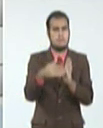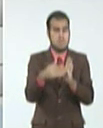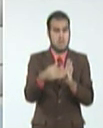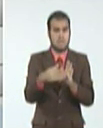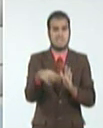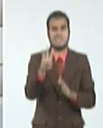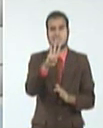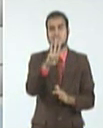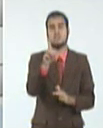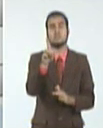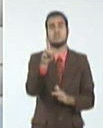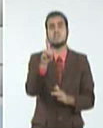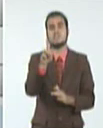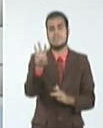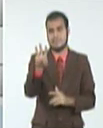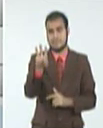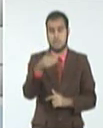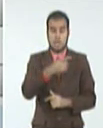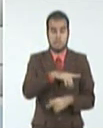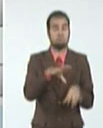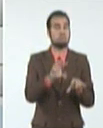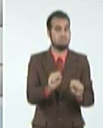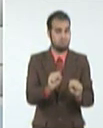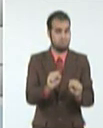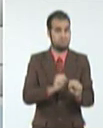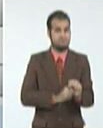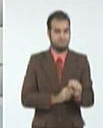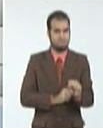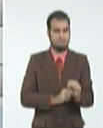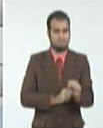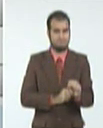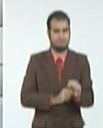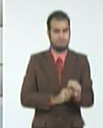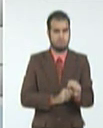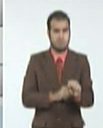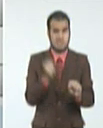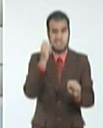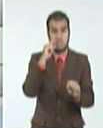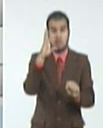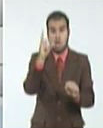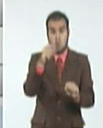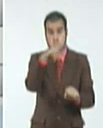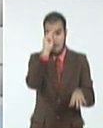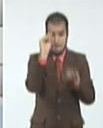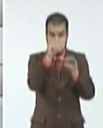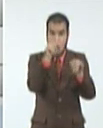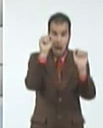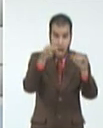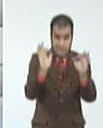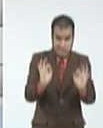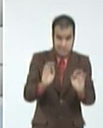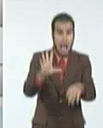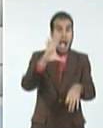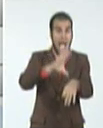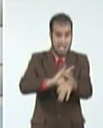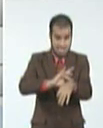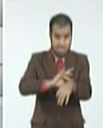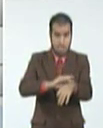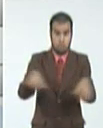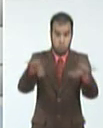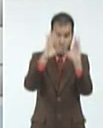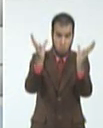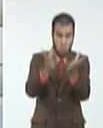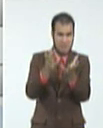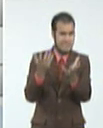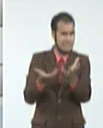484.313 en el día de ayer. Una cifra muy elevada de casos activos, casos positivos que están